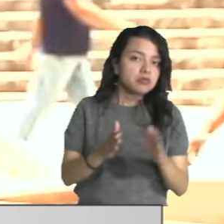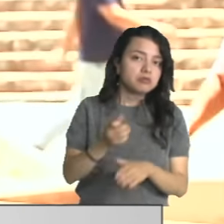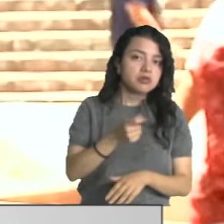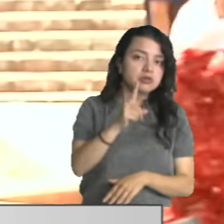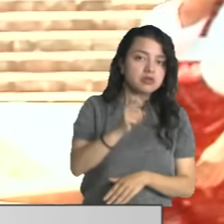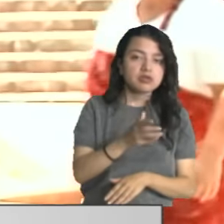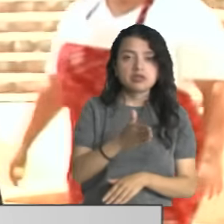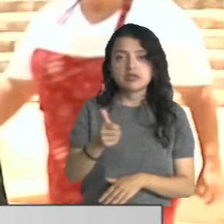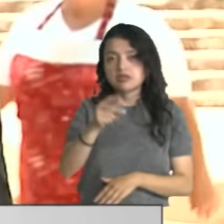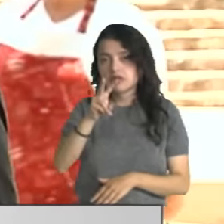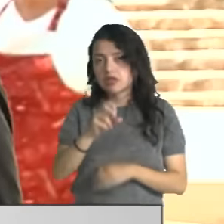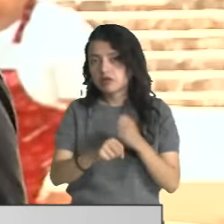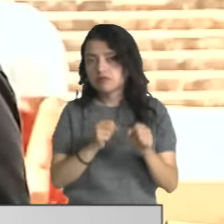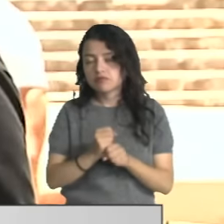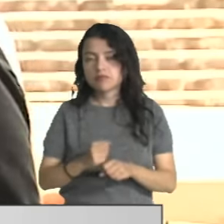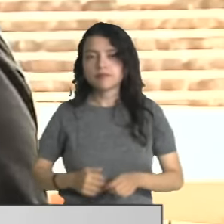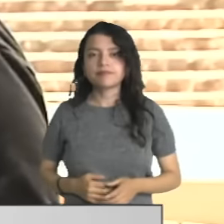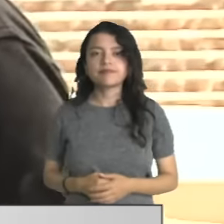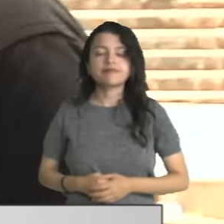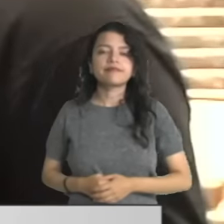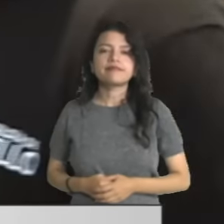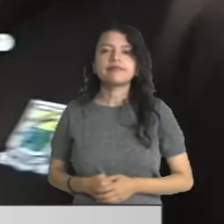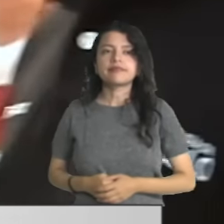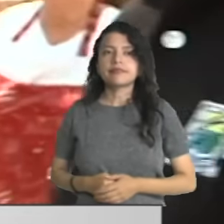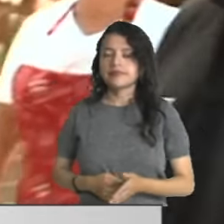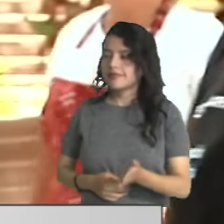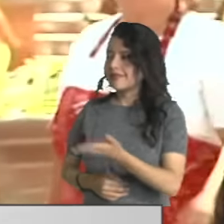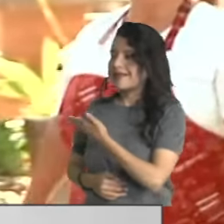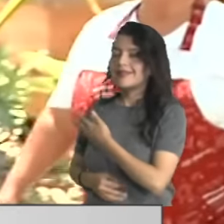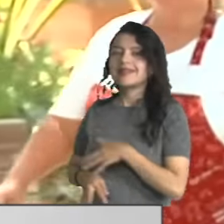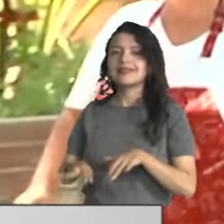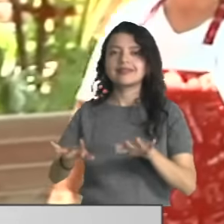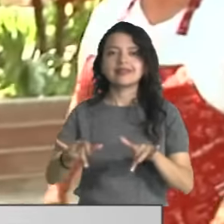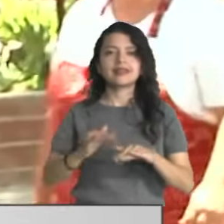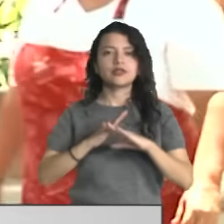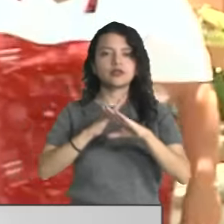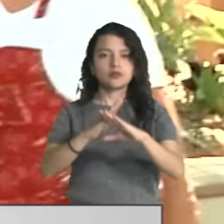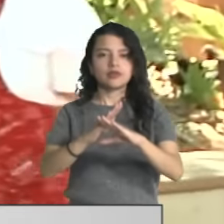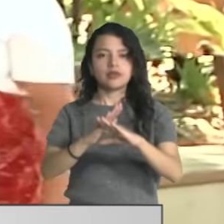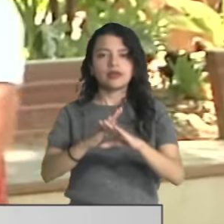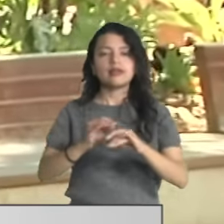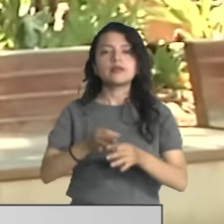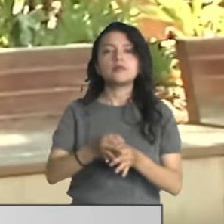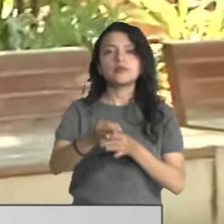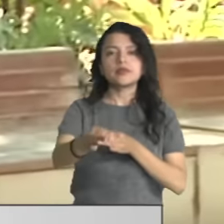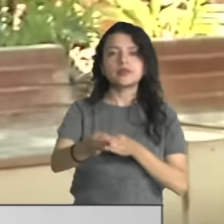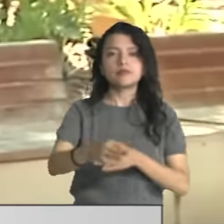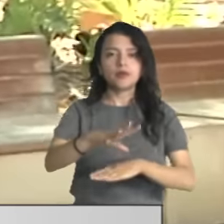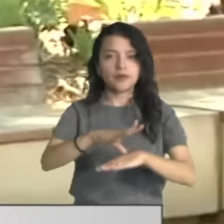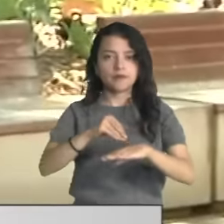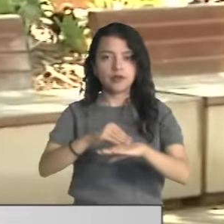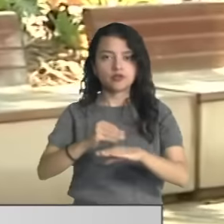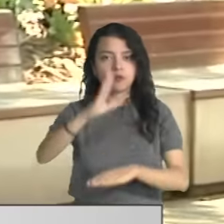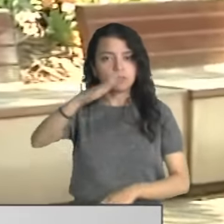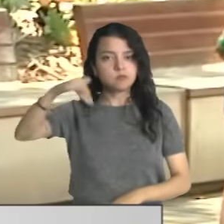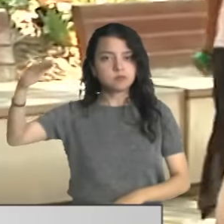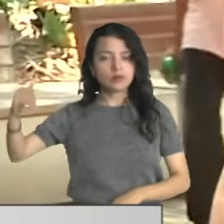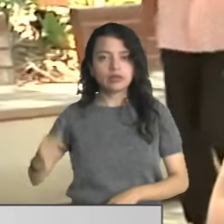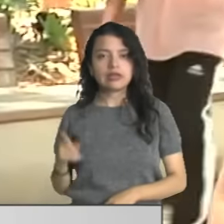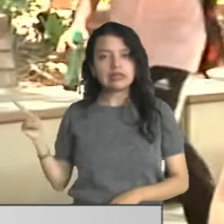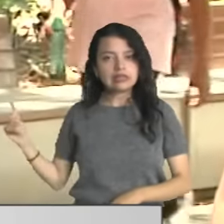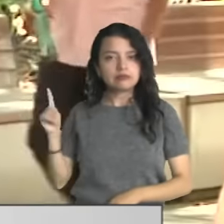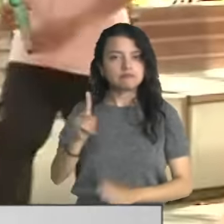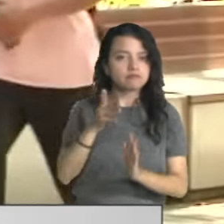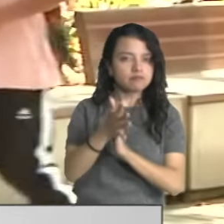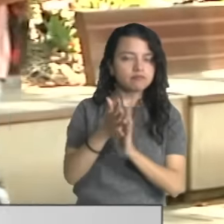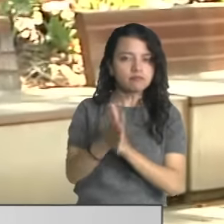años aproximadamente. Es el secretario de Seguridad del municipio de Bello quien acaba de revelar los nuevos detalles